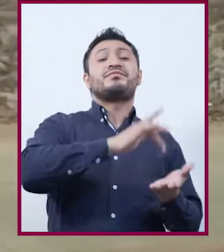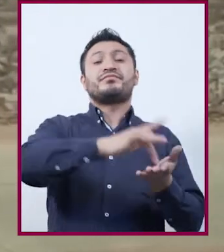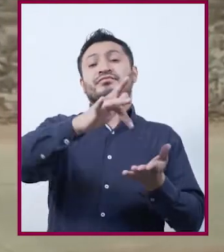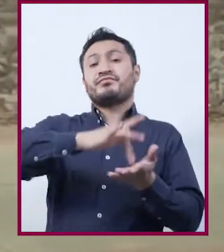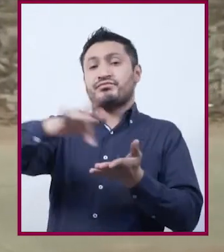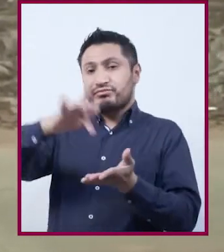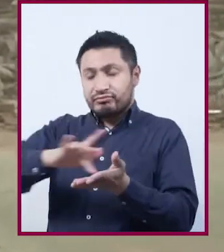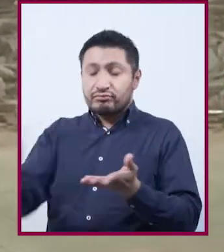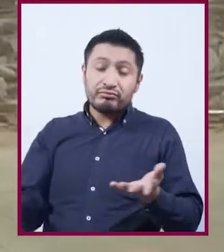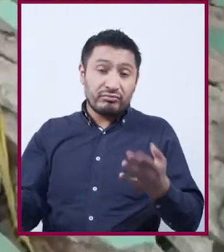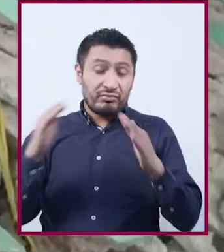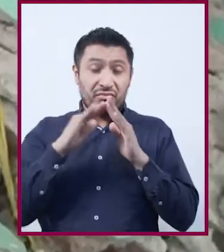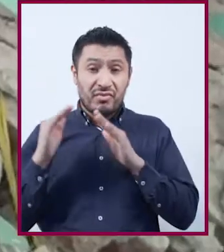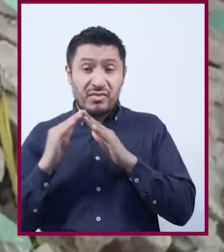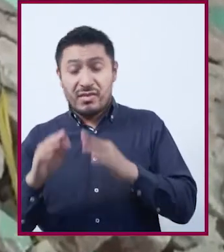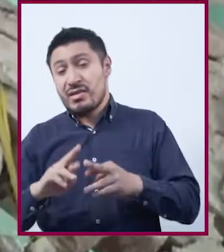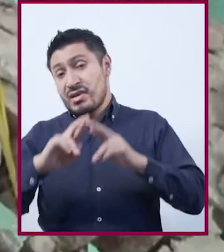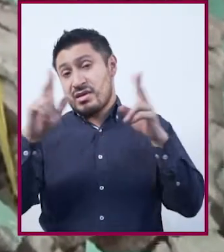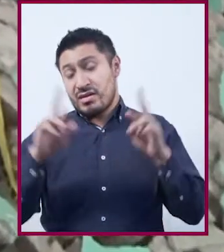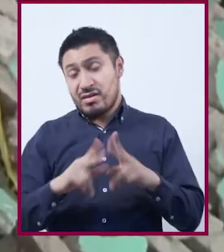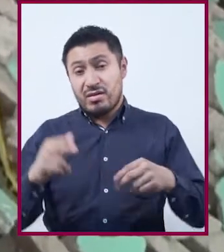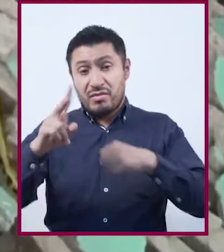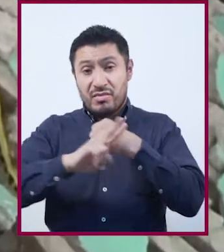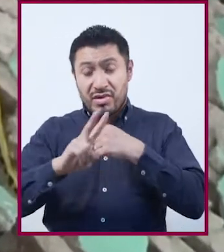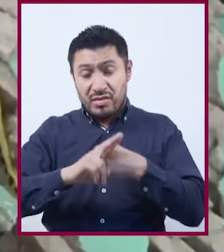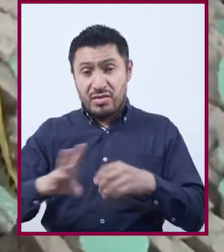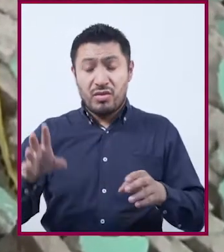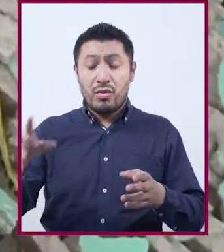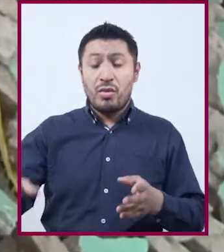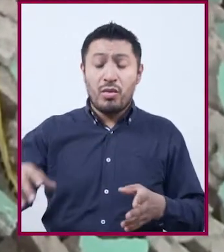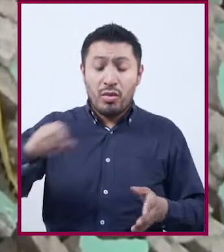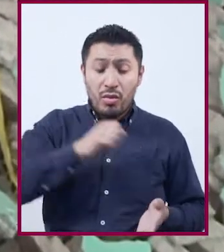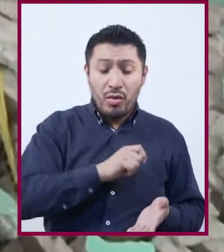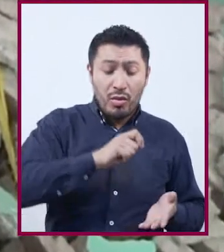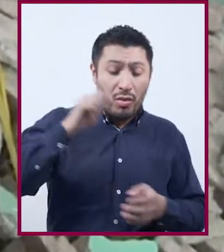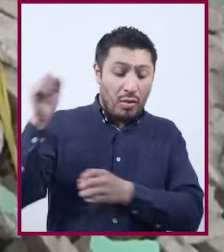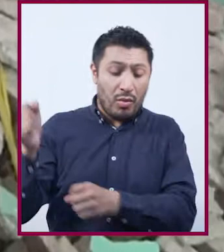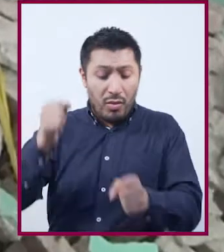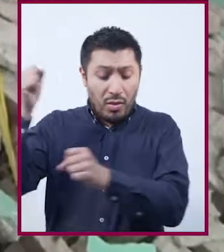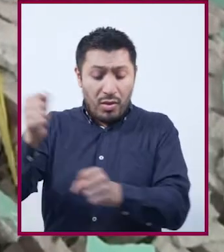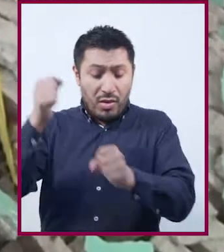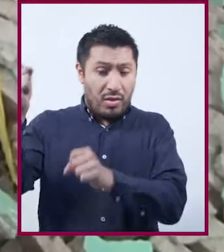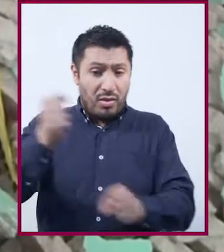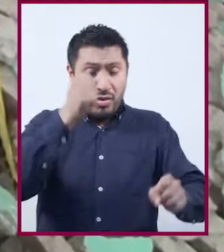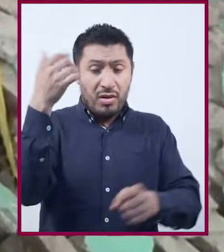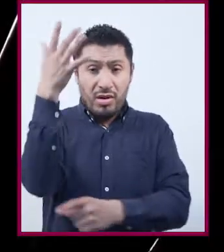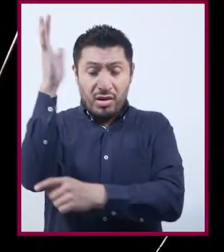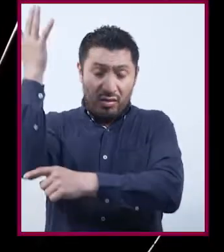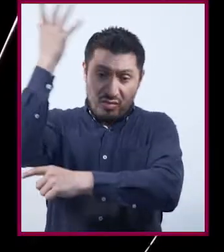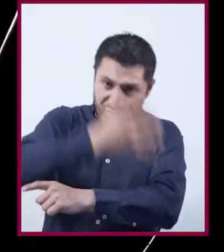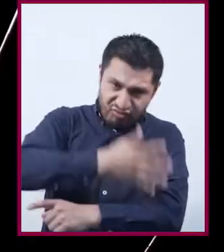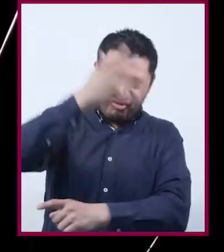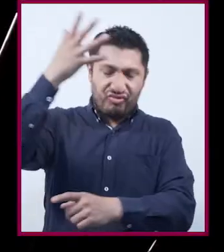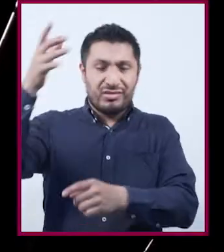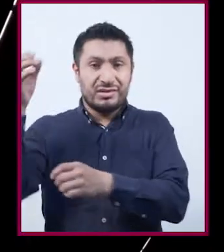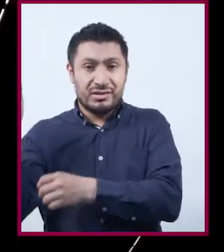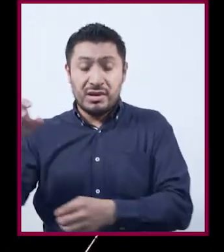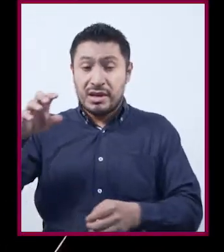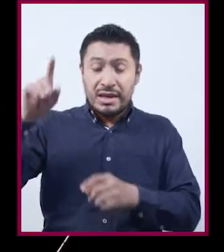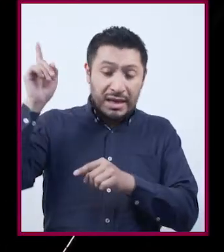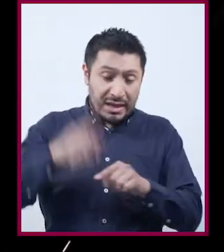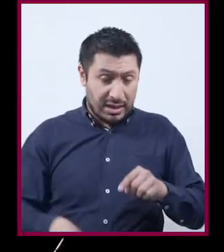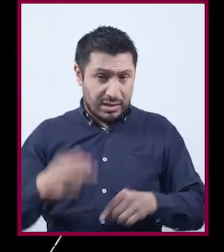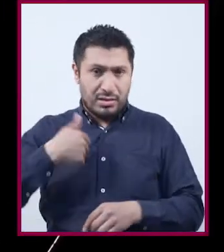ayudar a las casas que se les rompieron los cristales, a recoger los árboles que cayeron dentro de las